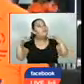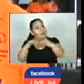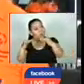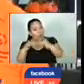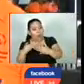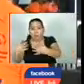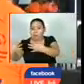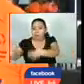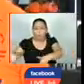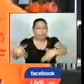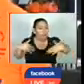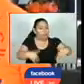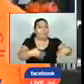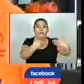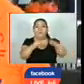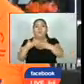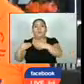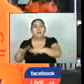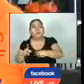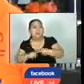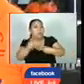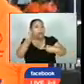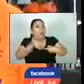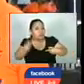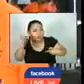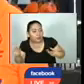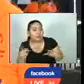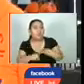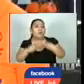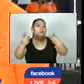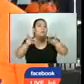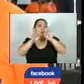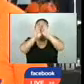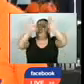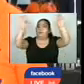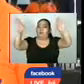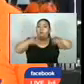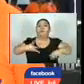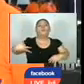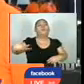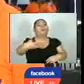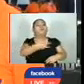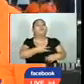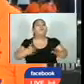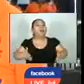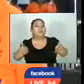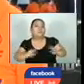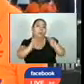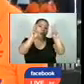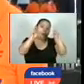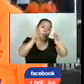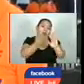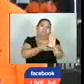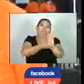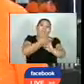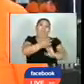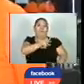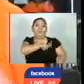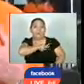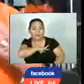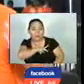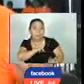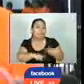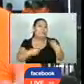todas las actividades de la vida diaria, en todas las actividades en general. Nosotros pues tratamos temas aquí de superación personal,